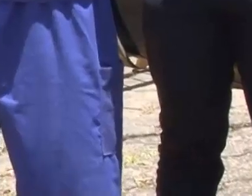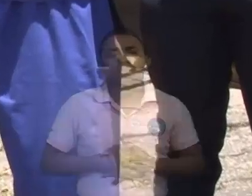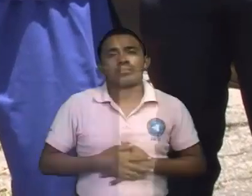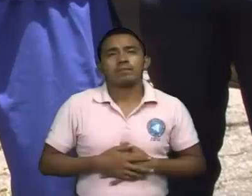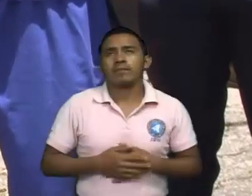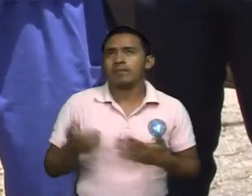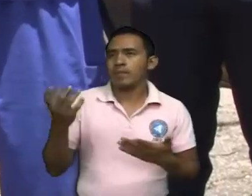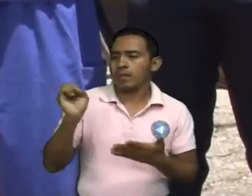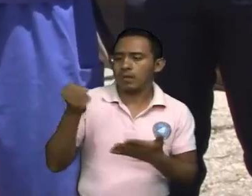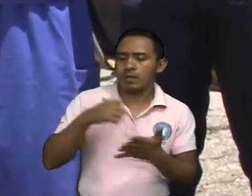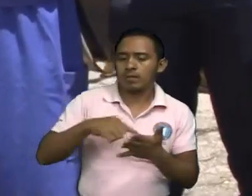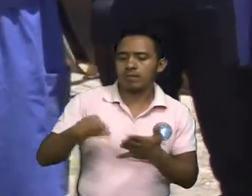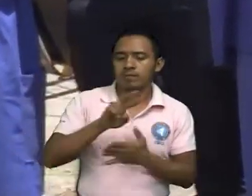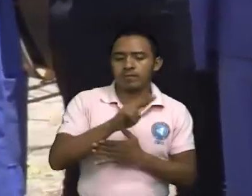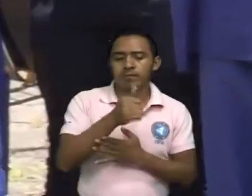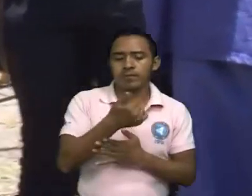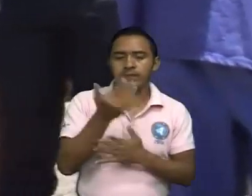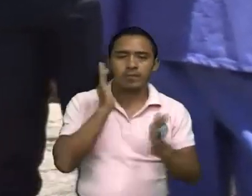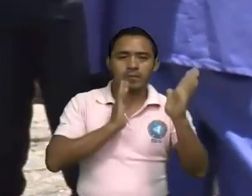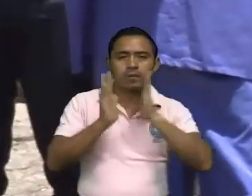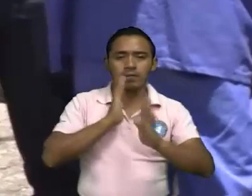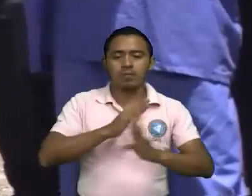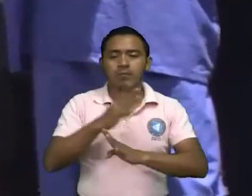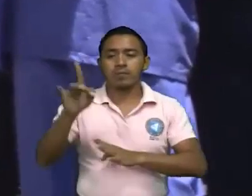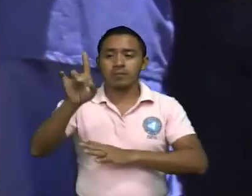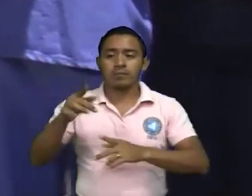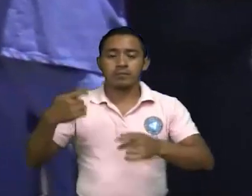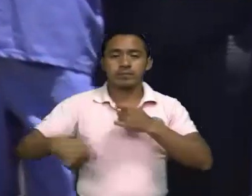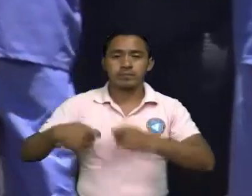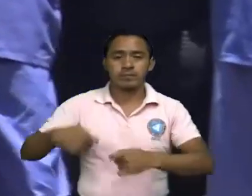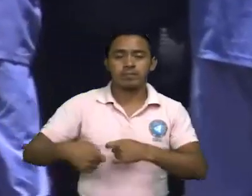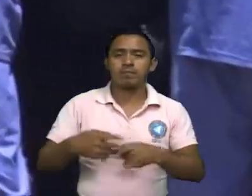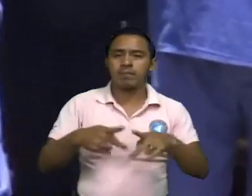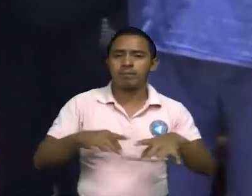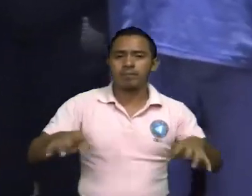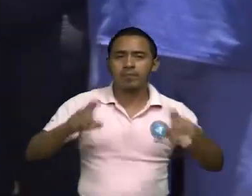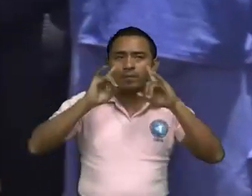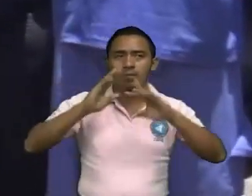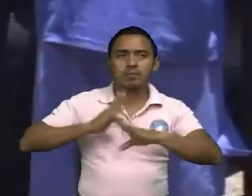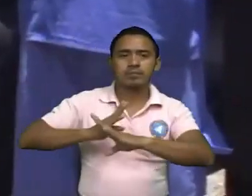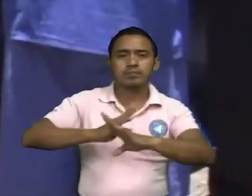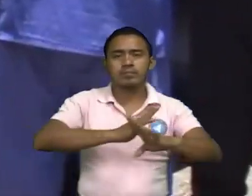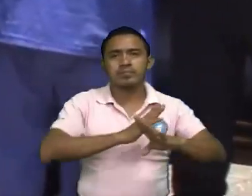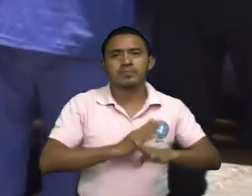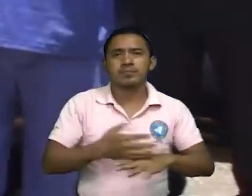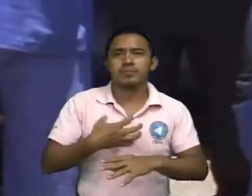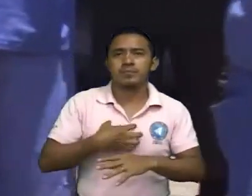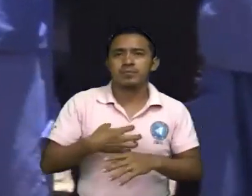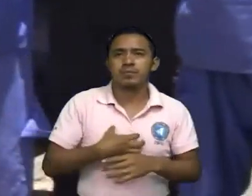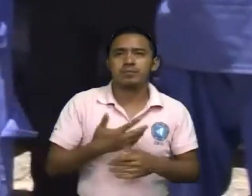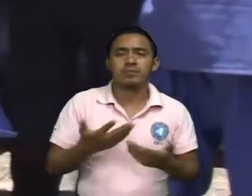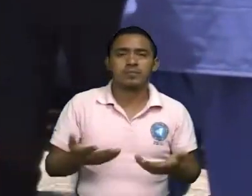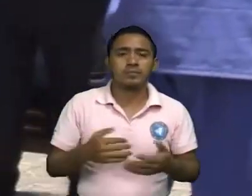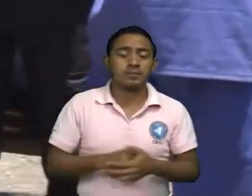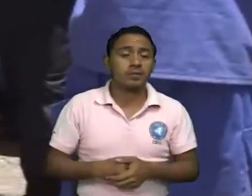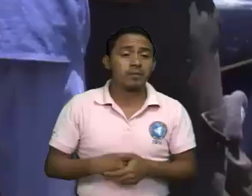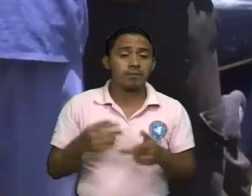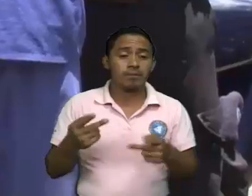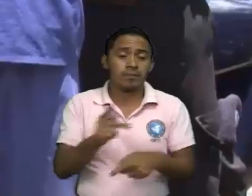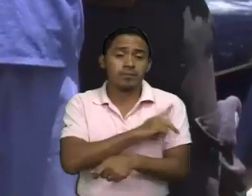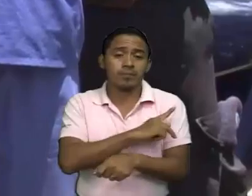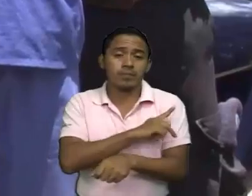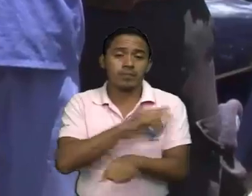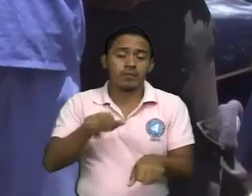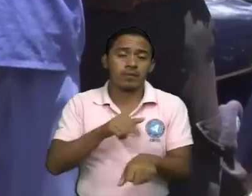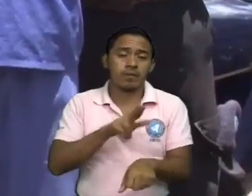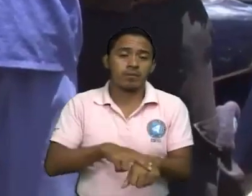En la semana del 26 de agosto al 1 de septiembre, el Plan de Seguridad a las Familias y Comunidades que implementa la Policía Nacional